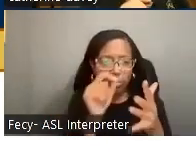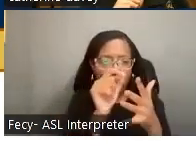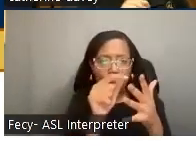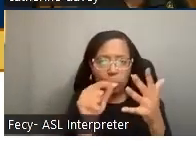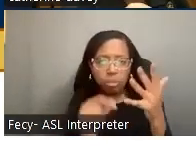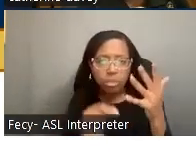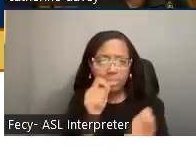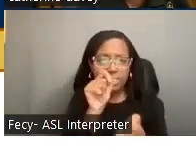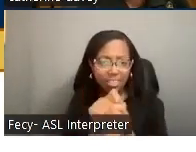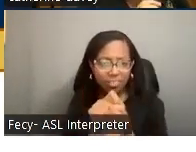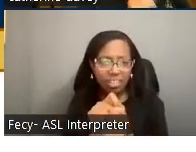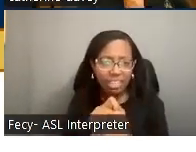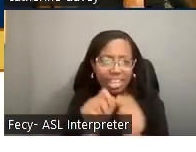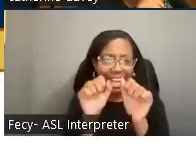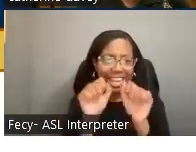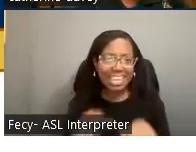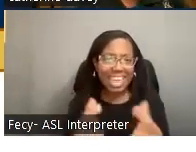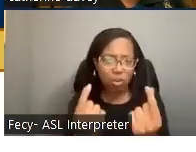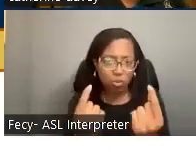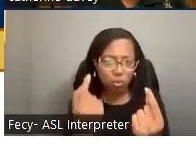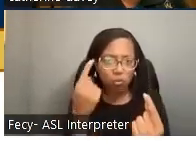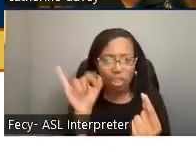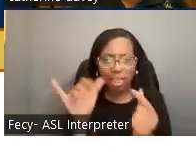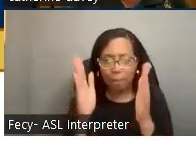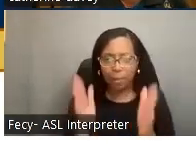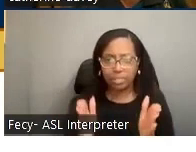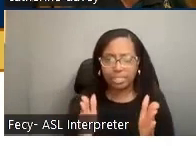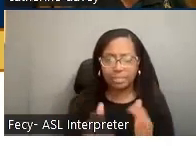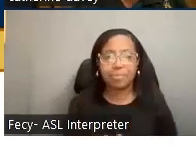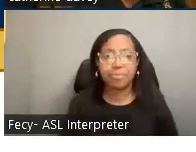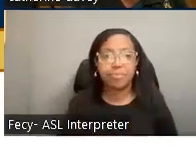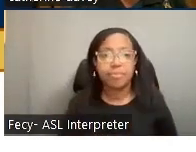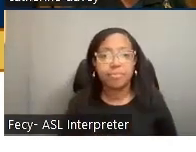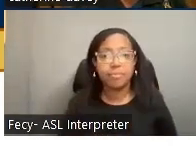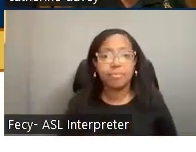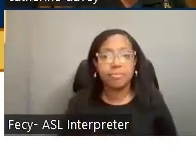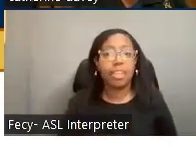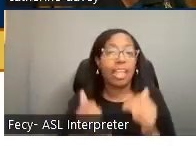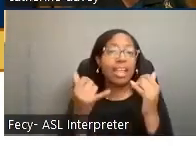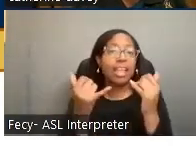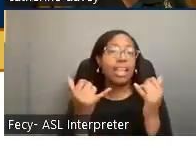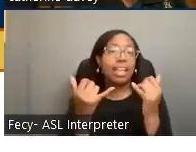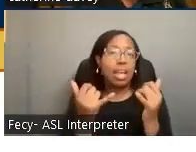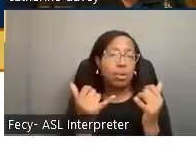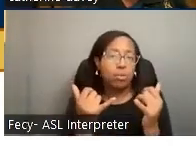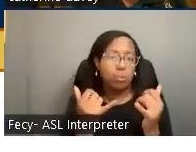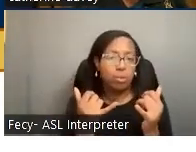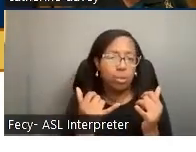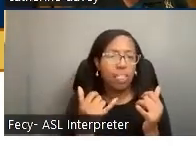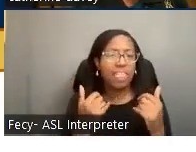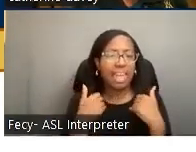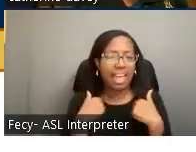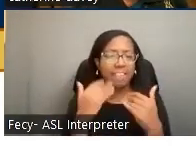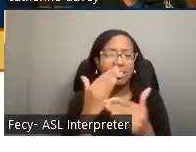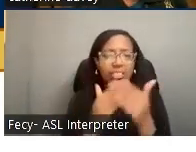qué poderes tiene What uno. I want you to understand, Bien, lo que quiero que excuse me, ustedes is entiendan the bar for es this is que not as high